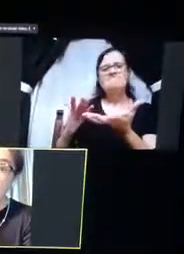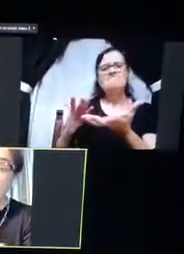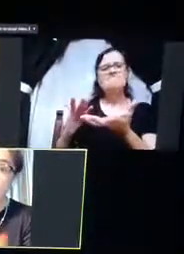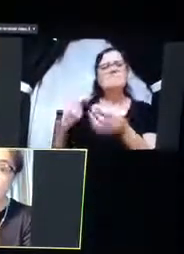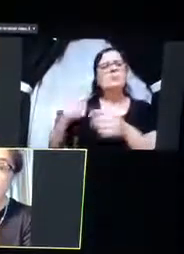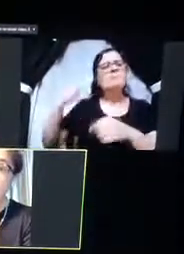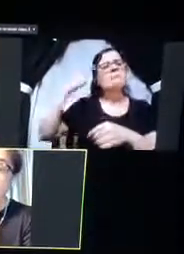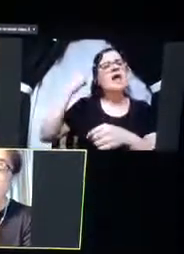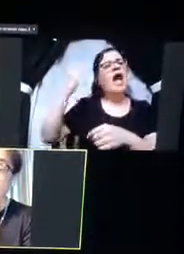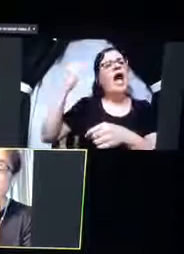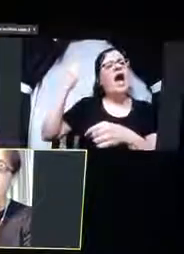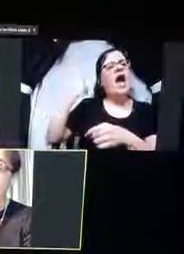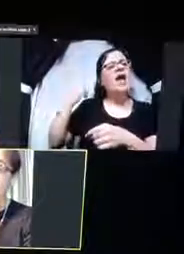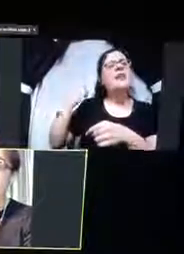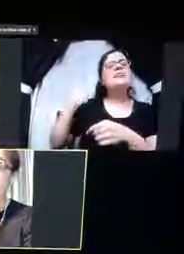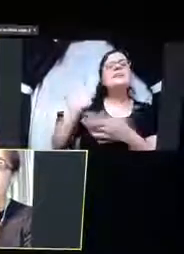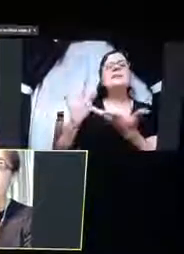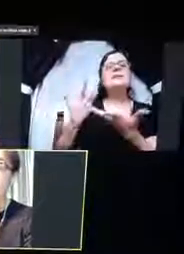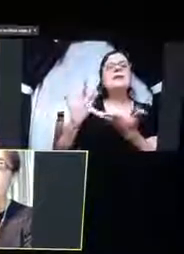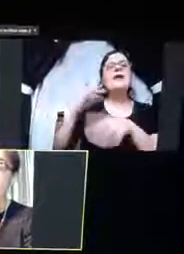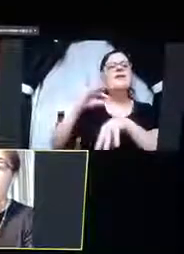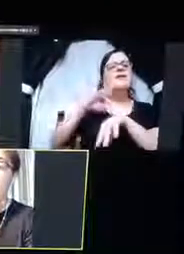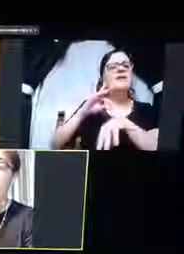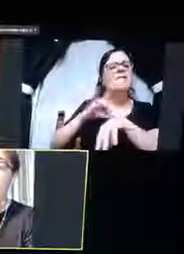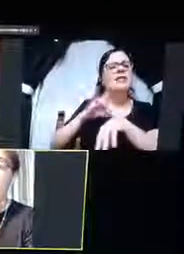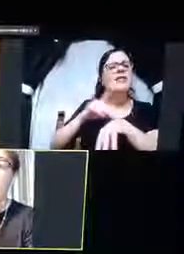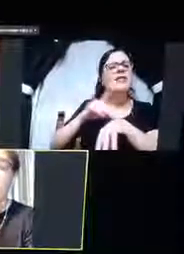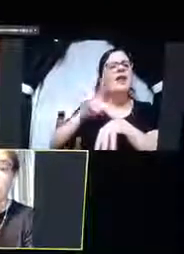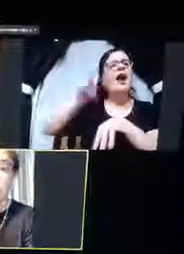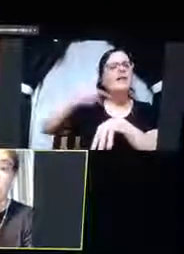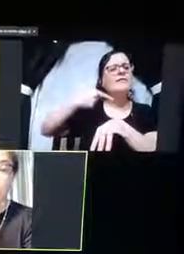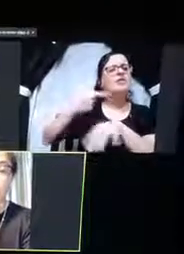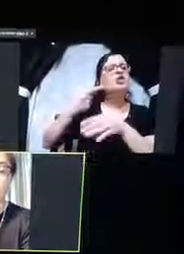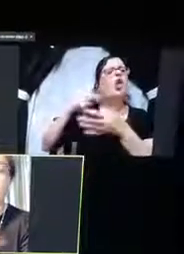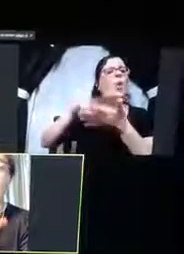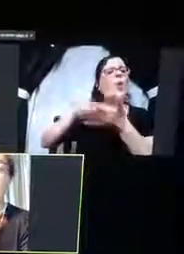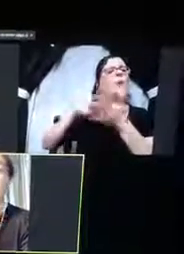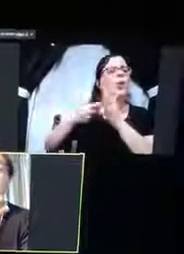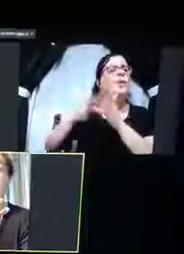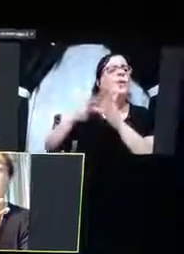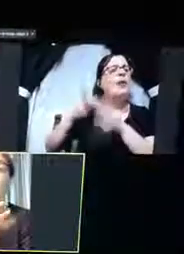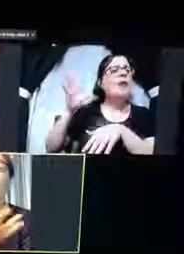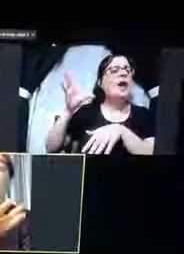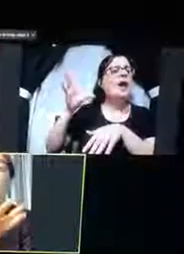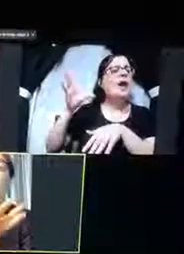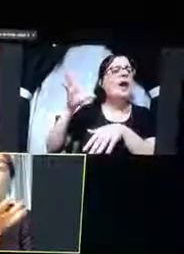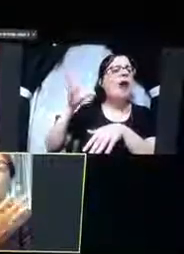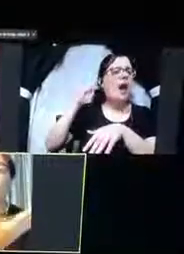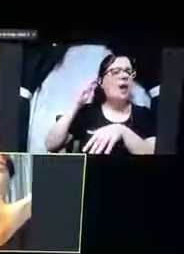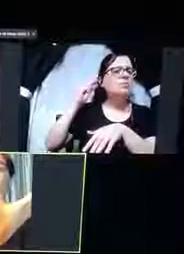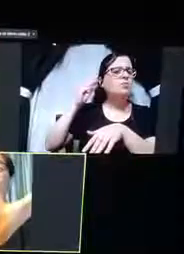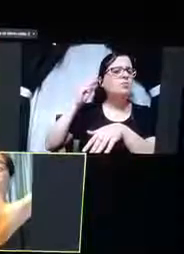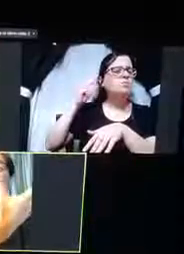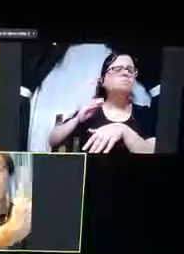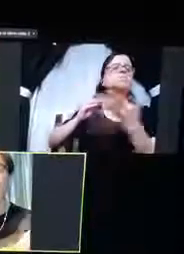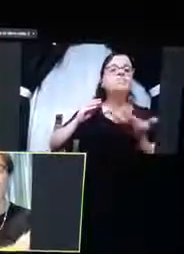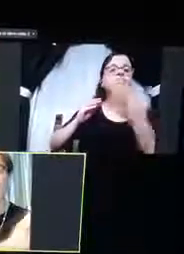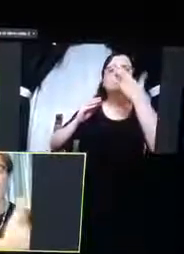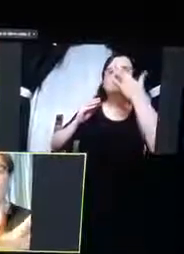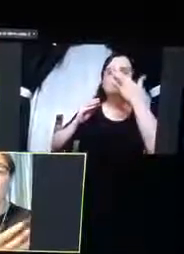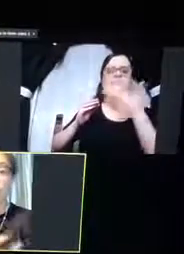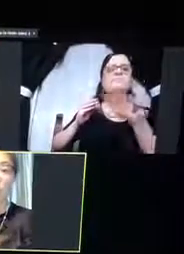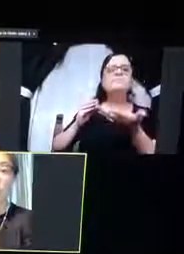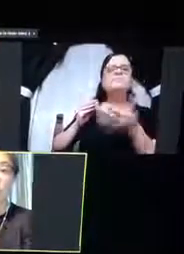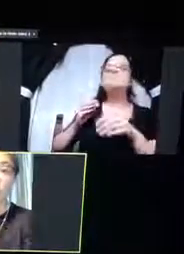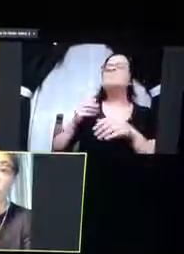su meningitis, que fue lo que le provocó la dificultad auditiva, y claramente por la meningitis pudo haber sido la